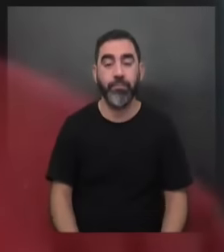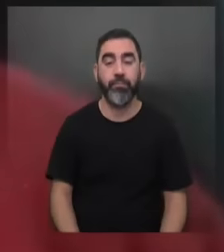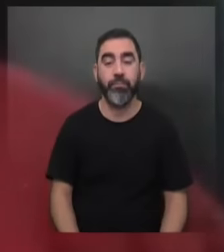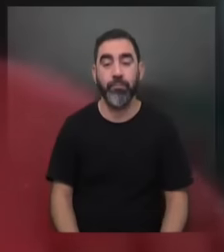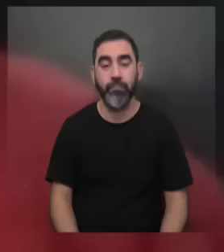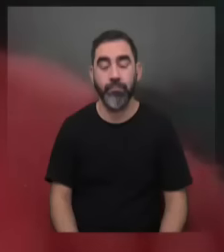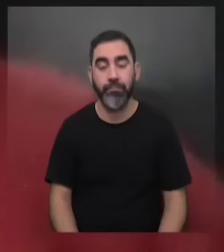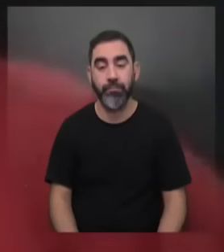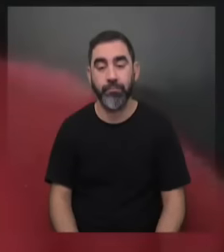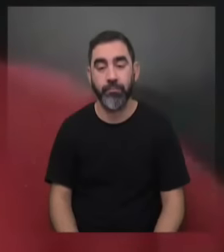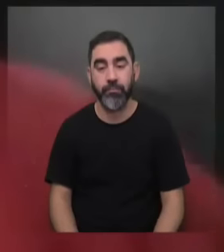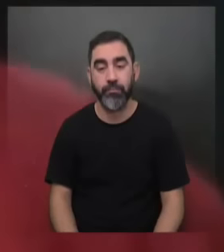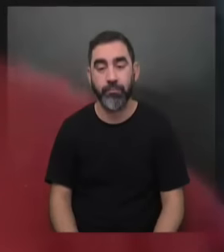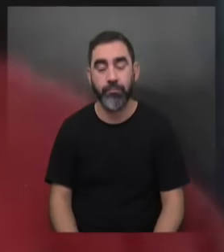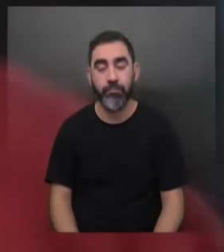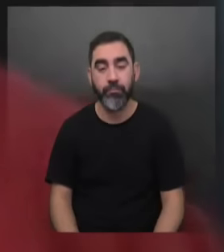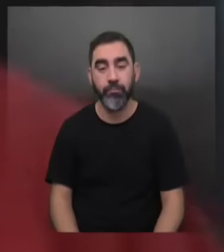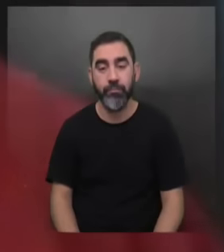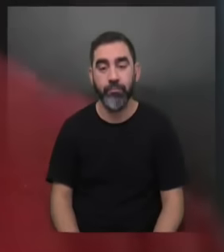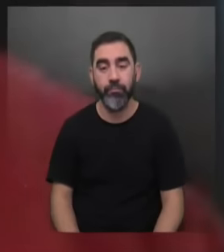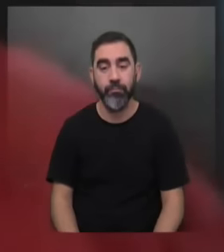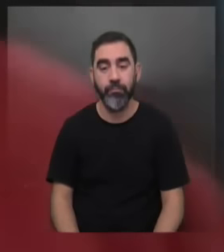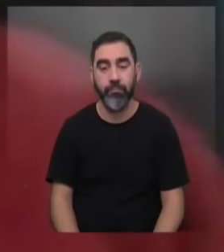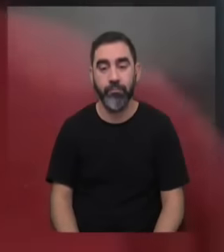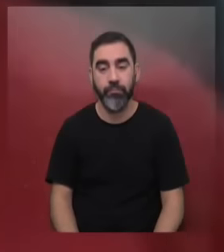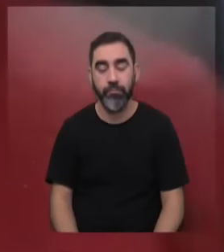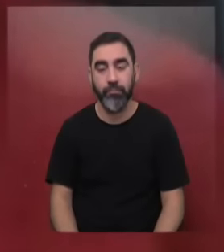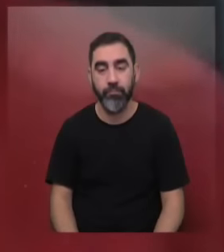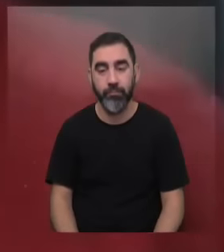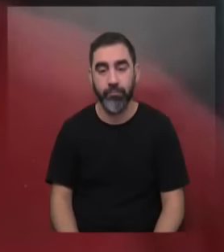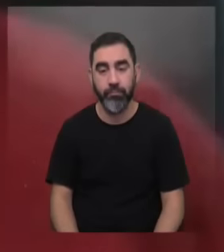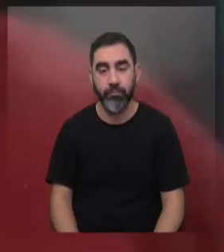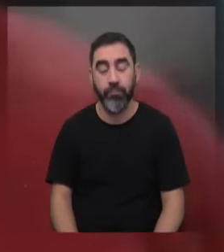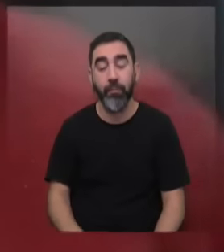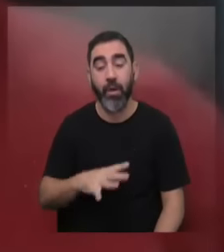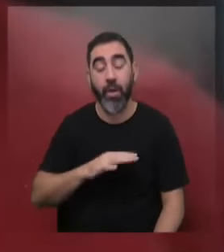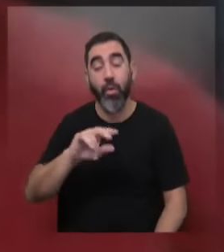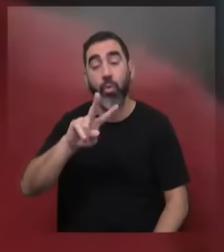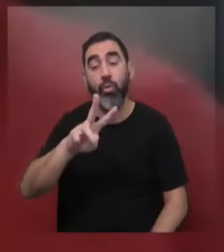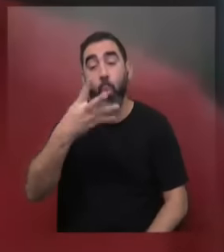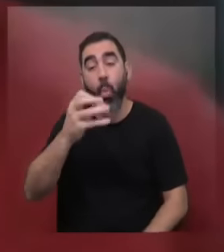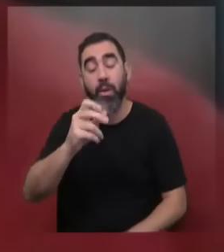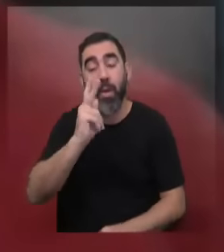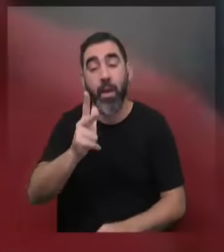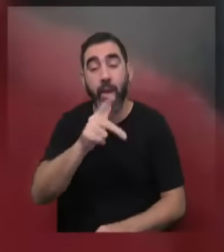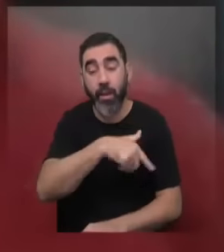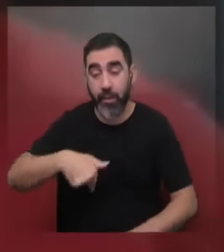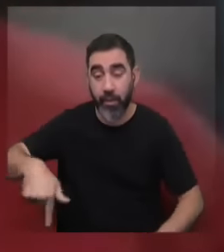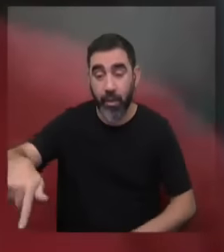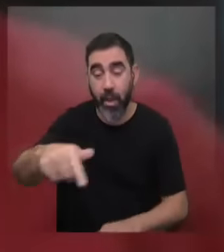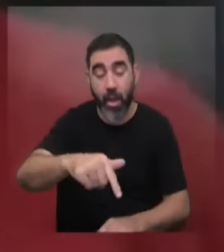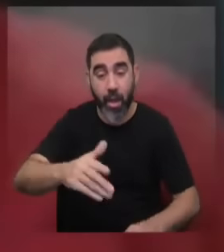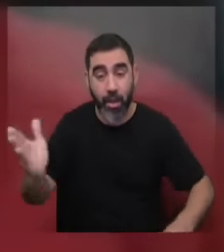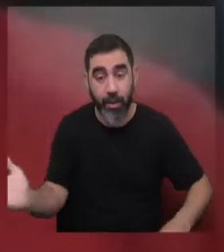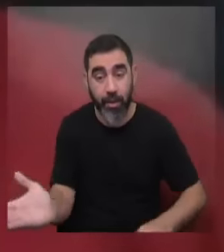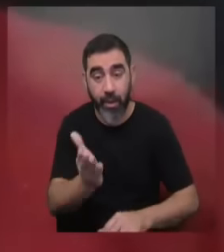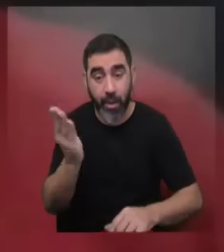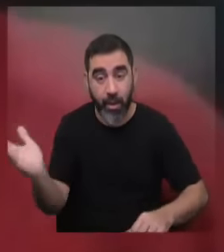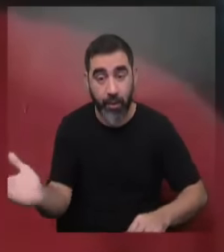intención de la expropiación de estas tierras no Son 240 aá de cultivo